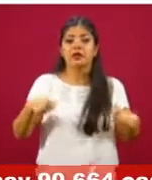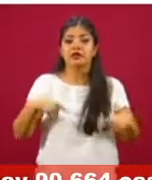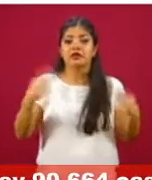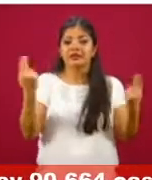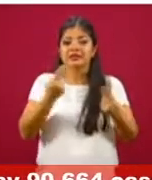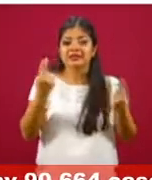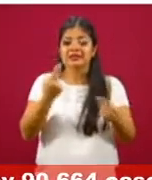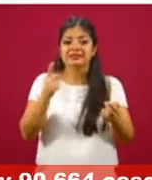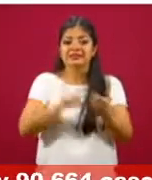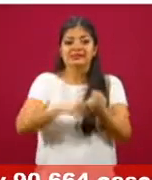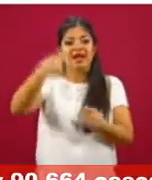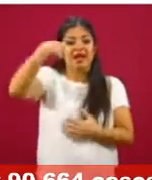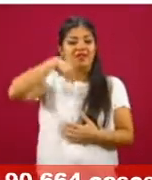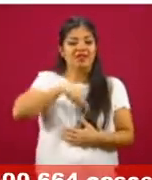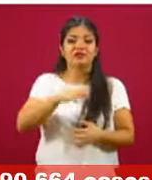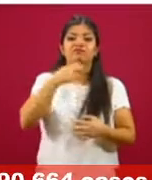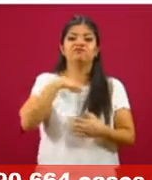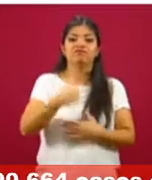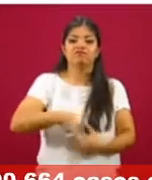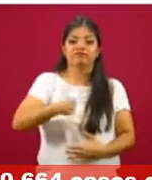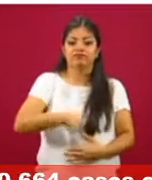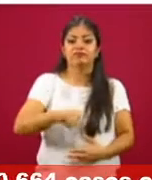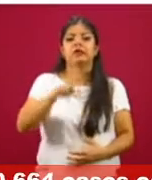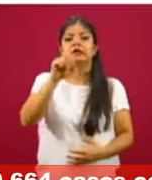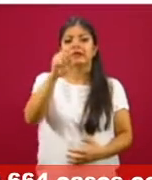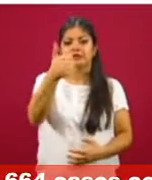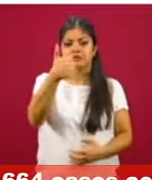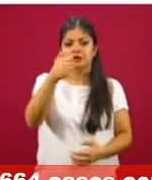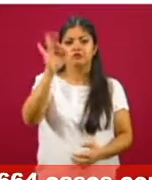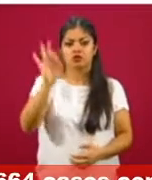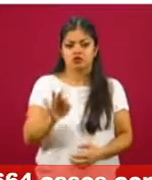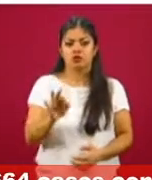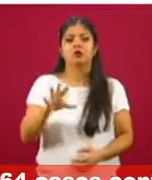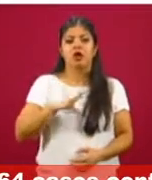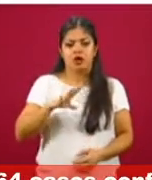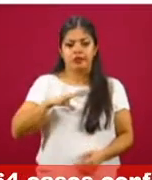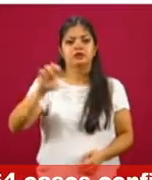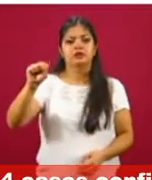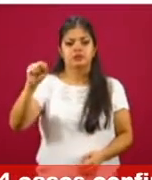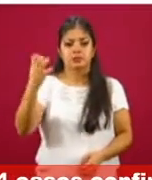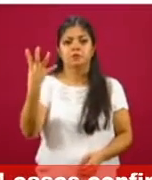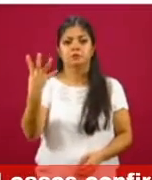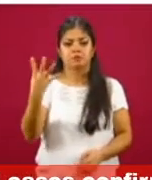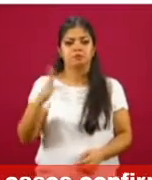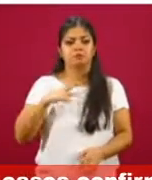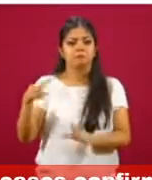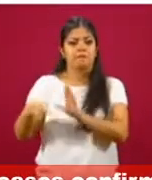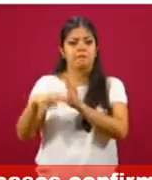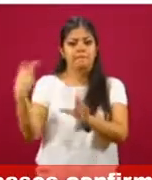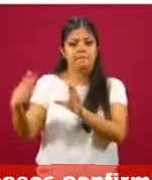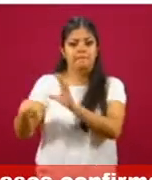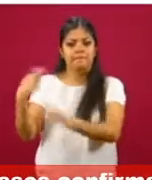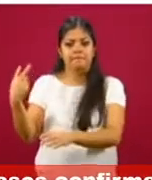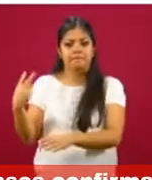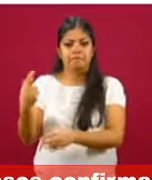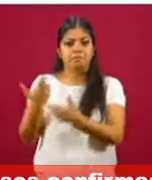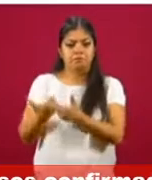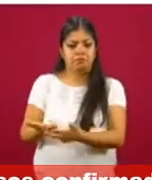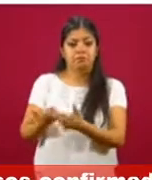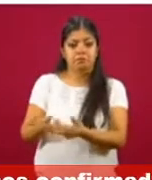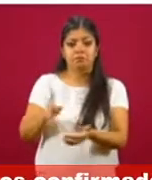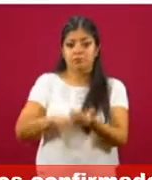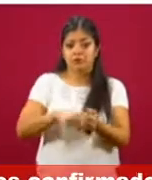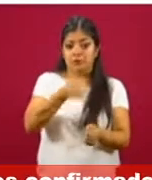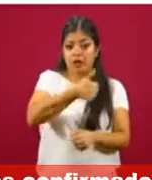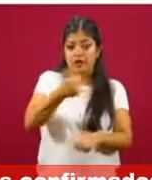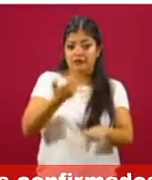necesitan ventilación mecánica. La nacional es 36%, todavía con un 64% de disponibilidad. Y cuando lo vemos por entidad